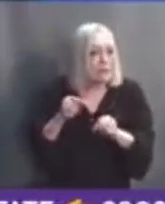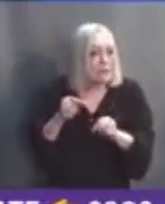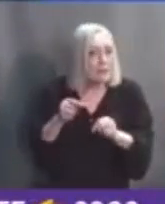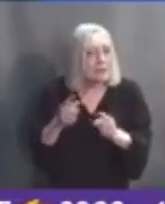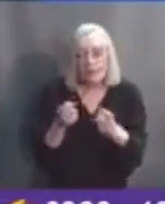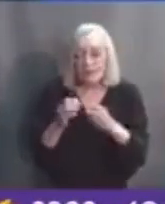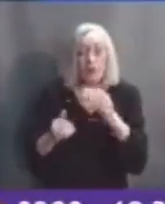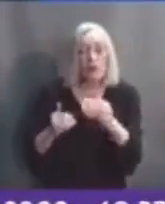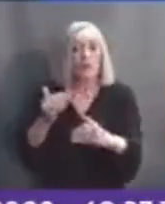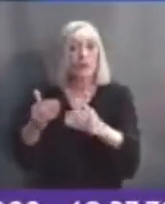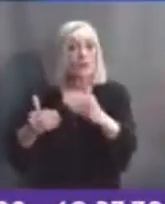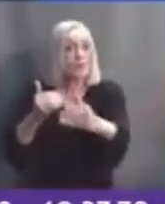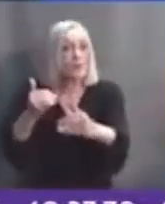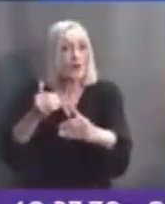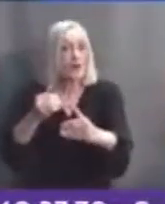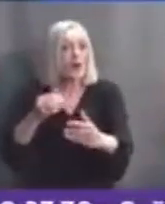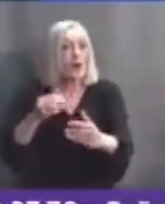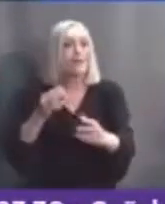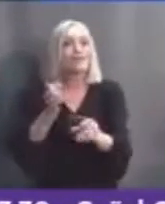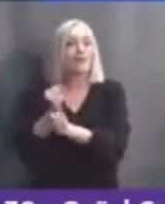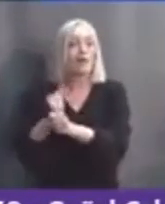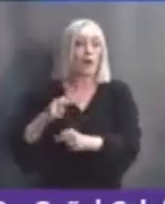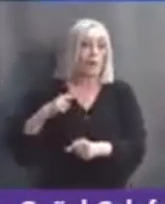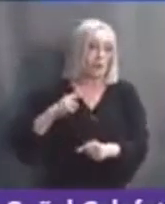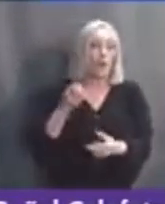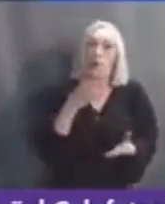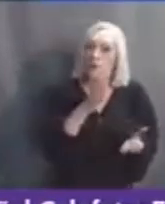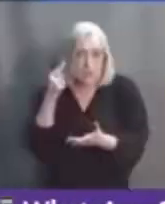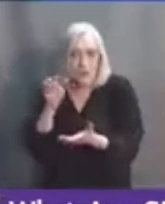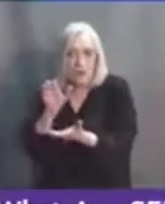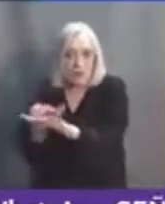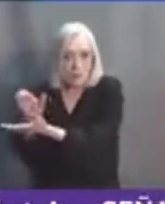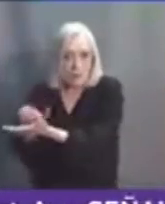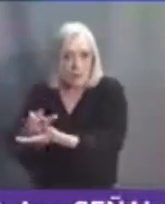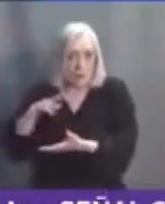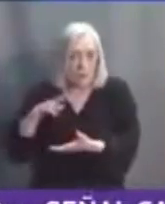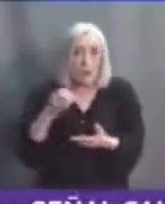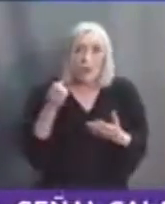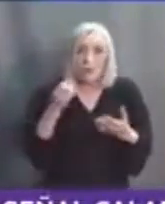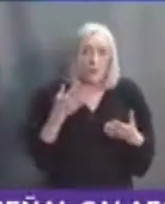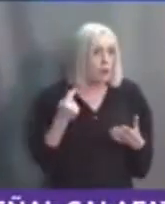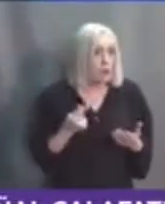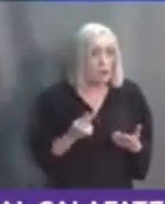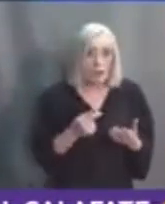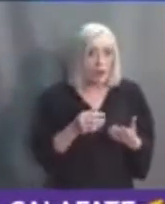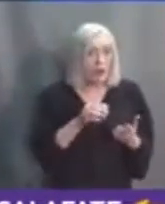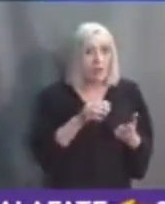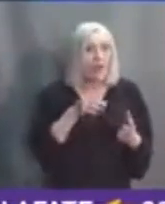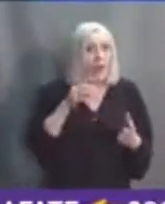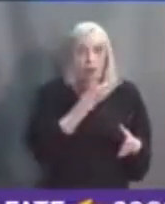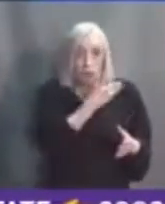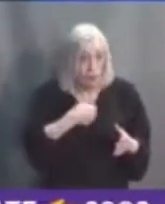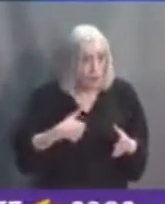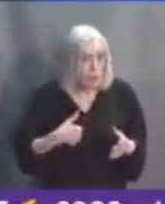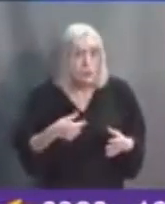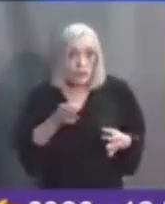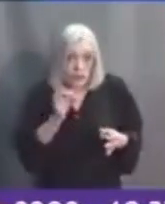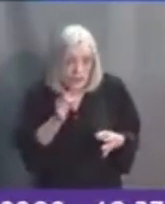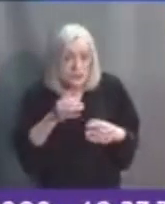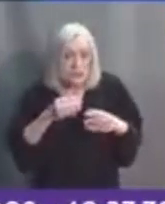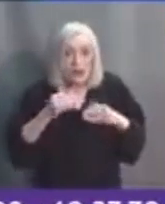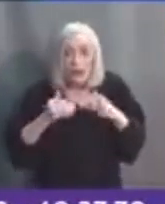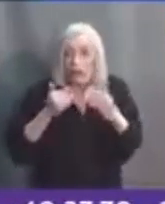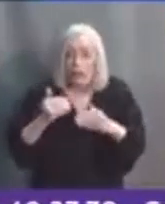privado porque son las empresas las que generan empleo el estado tiene que ser promotor de la